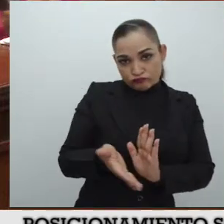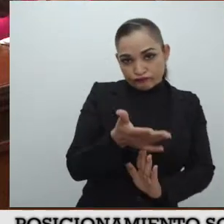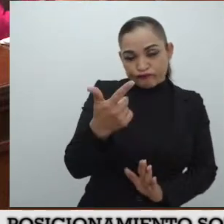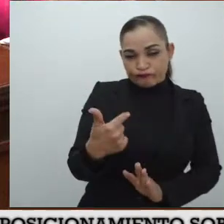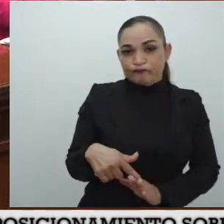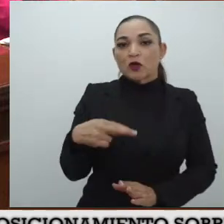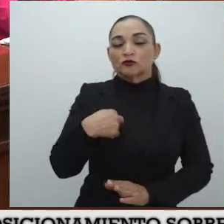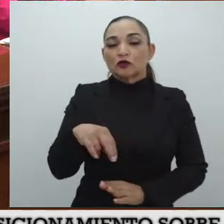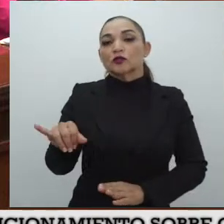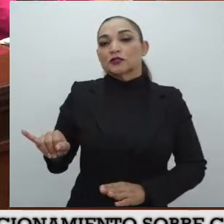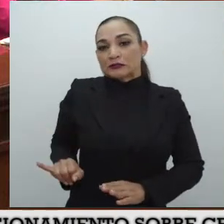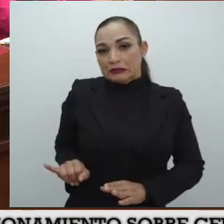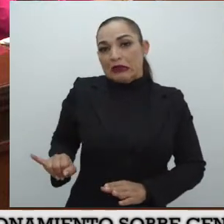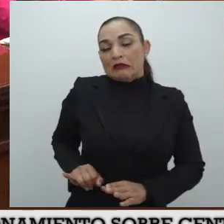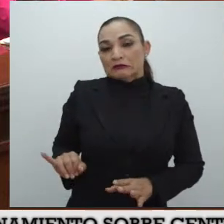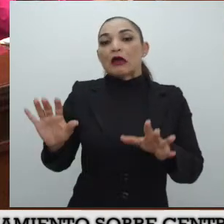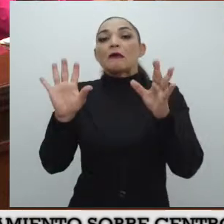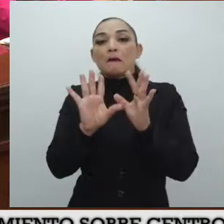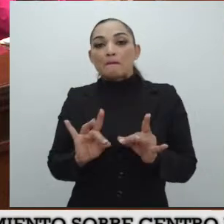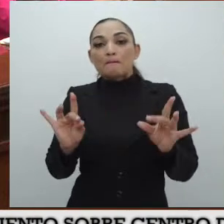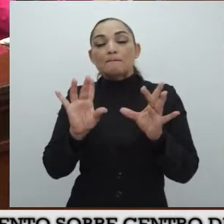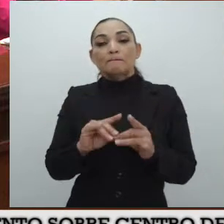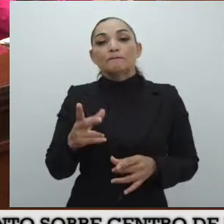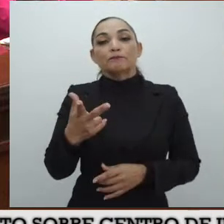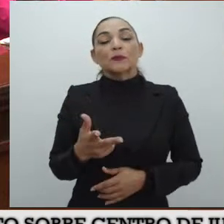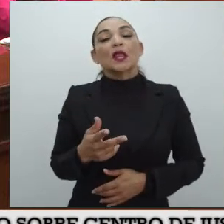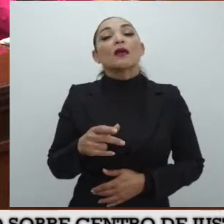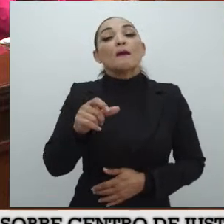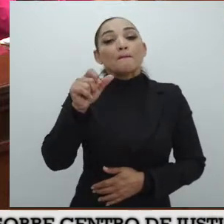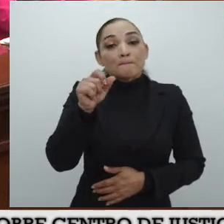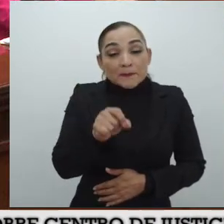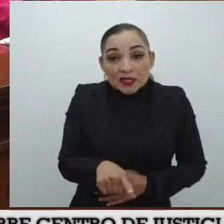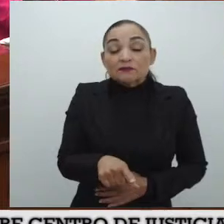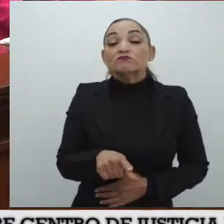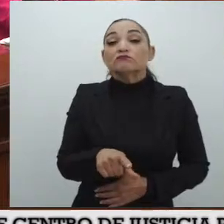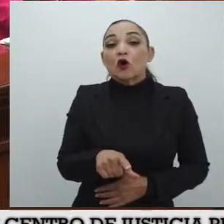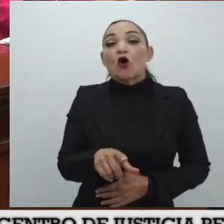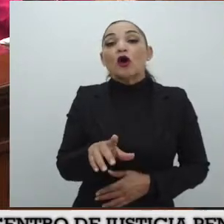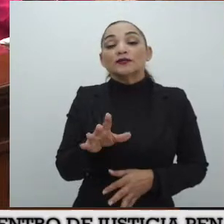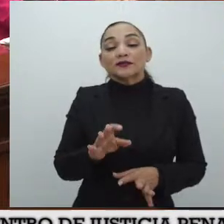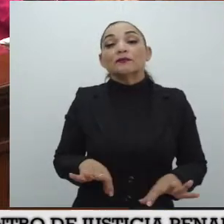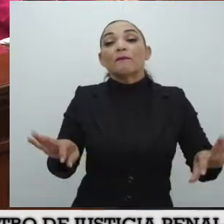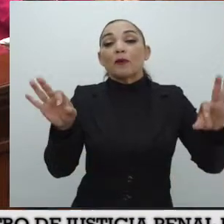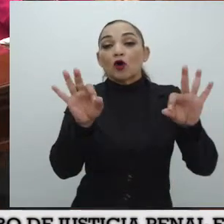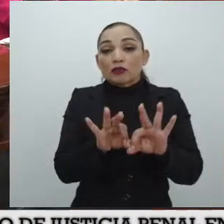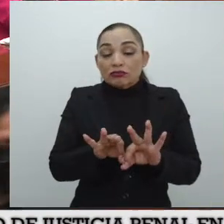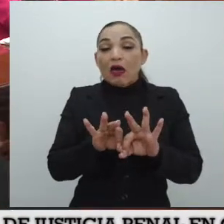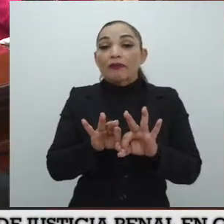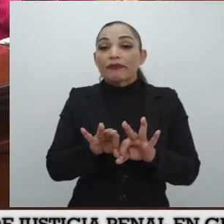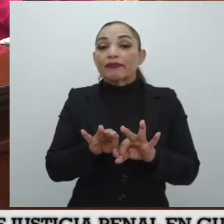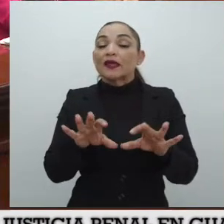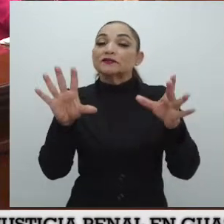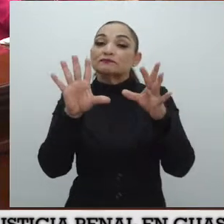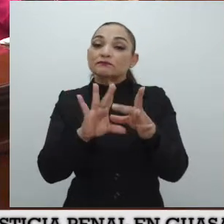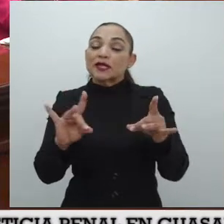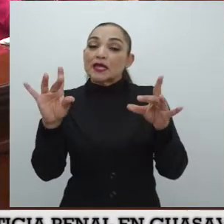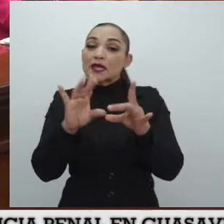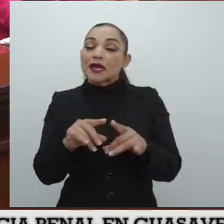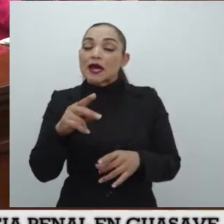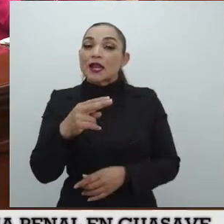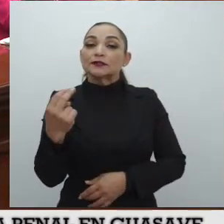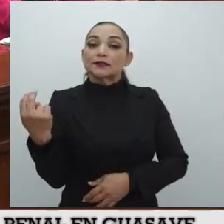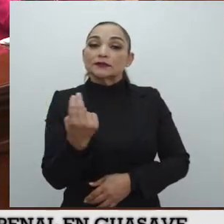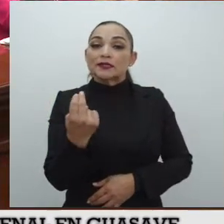interesa destacar. Además, nos interesa de sobremanera subrayar la necesidad de contar con